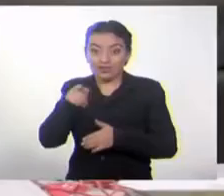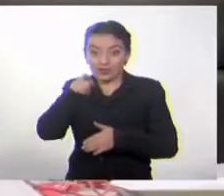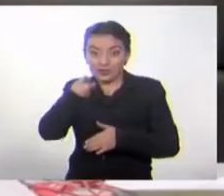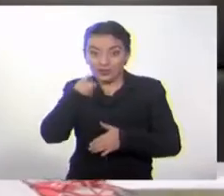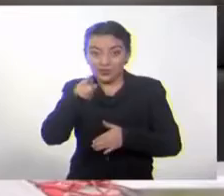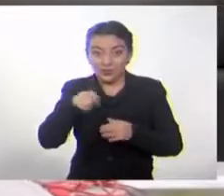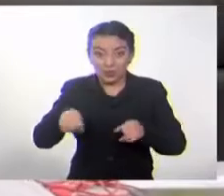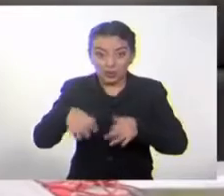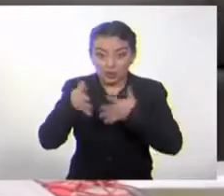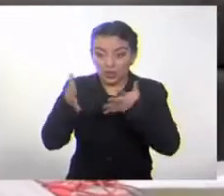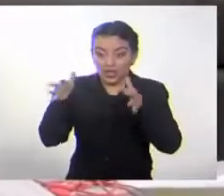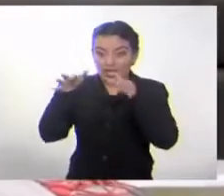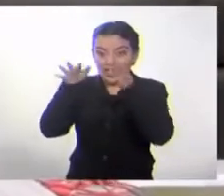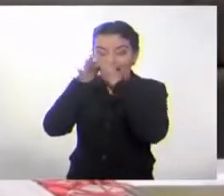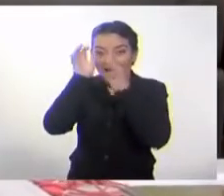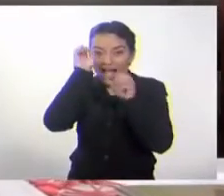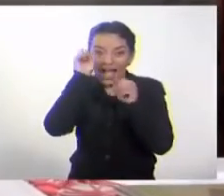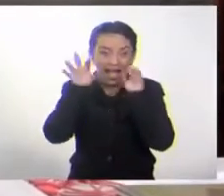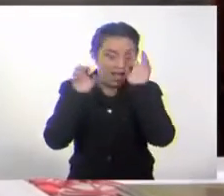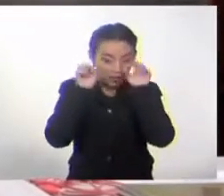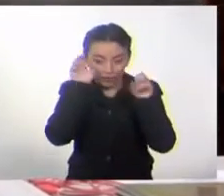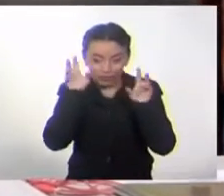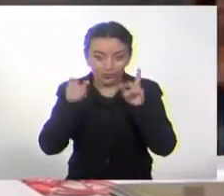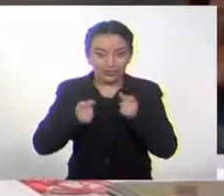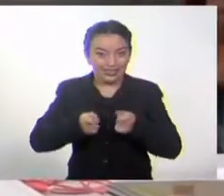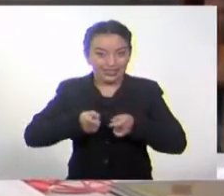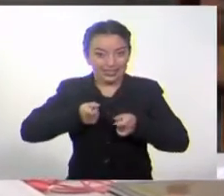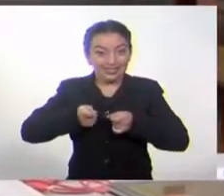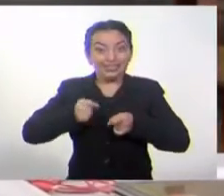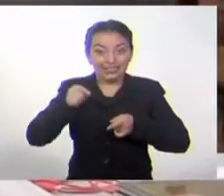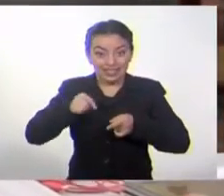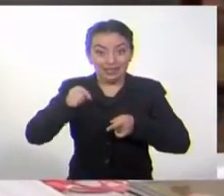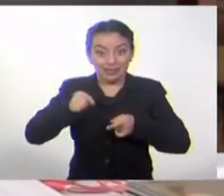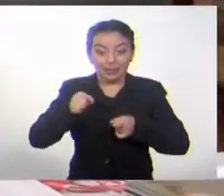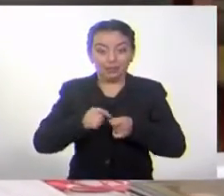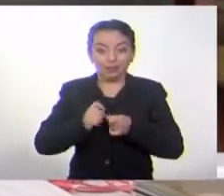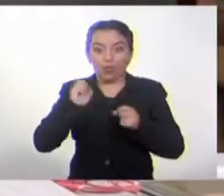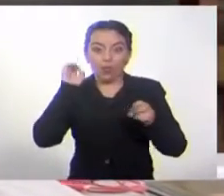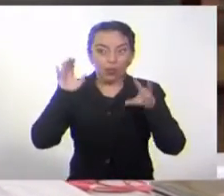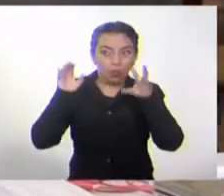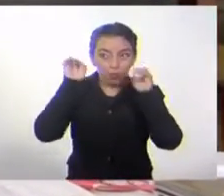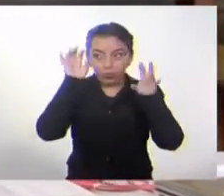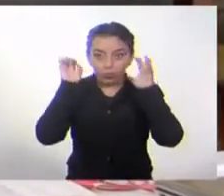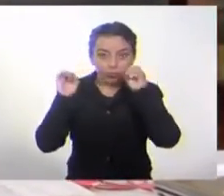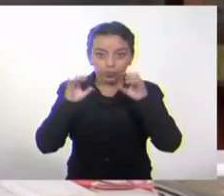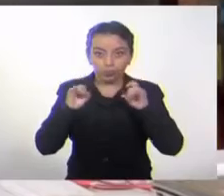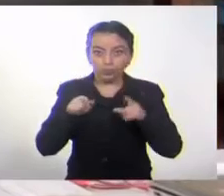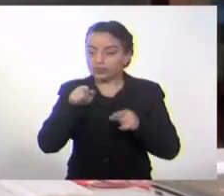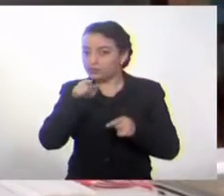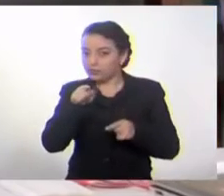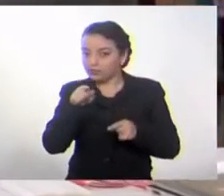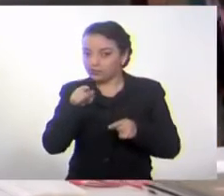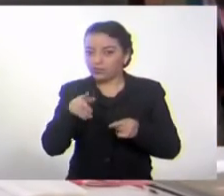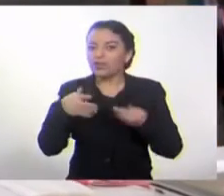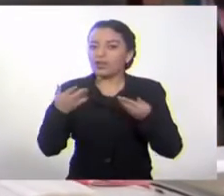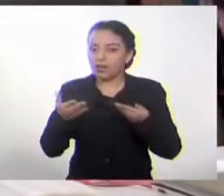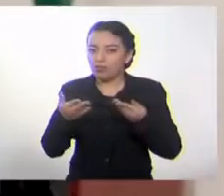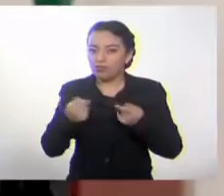Navidad. Ahora surge la duda, ¿este tipo de circuitos es un circuito en serie o en